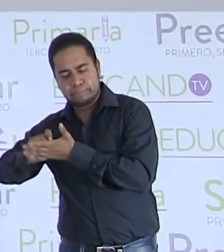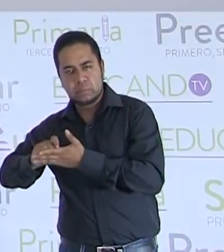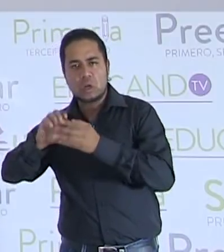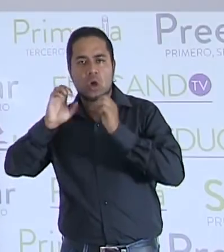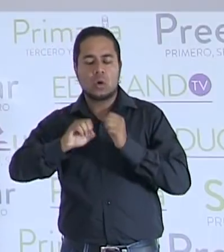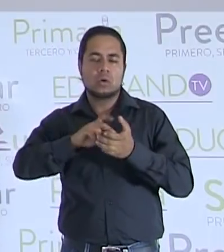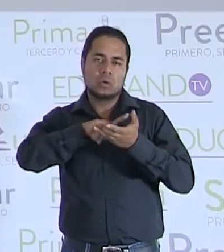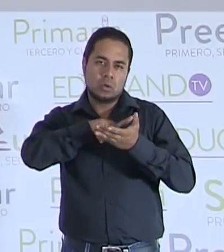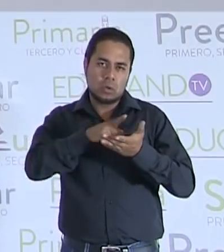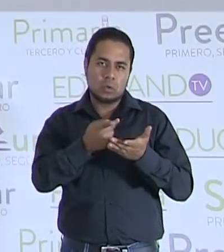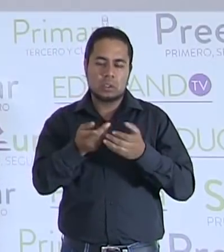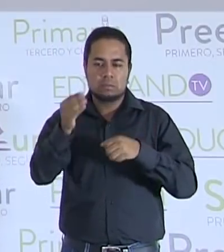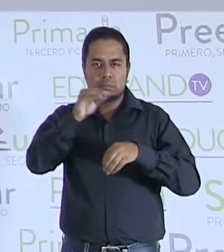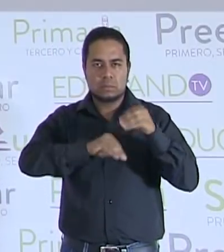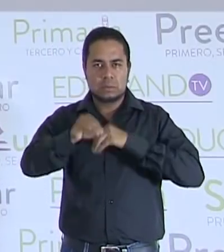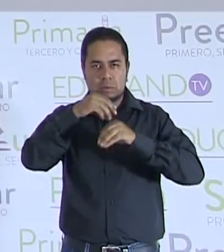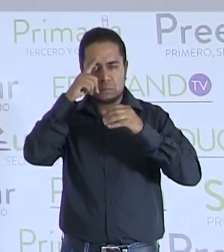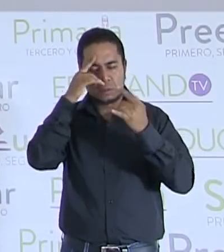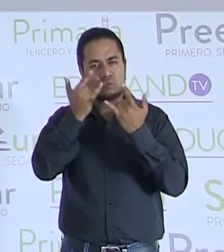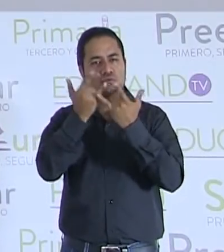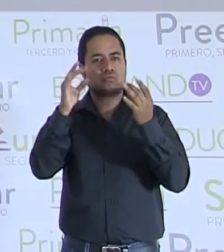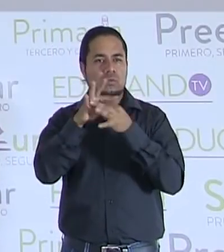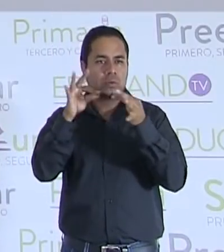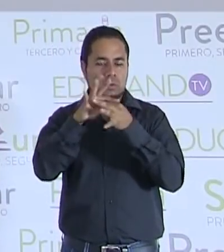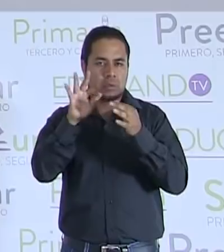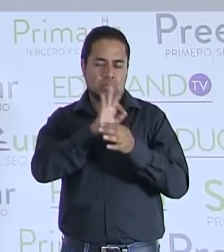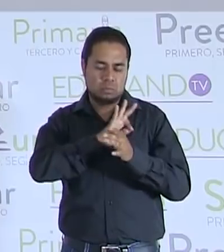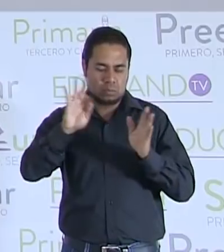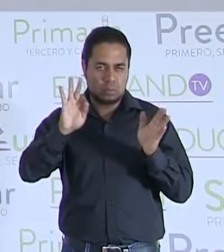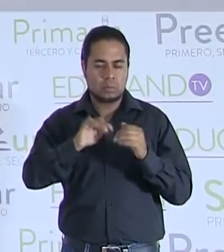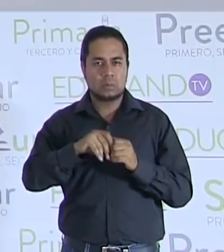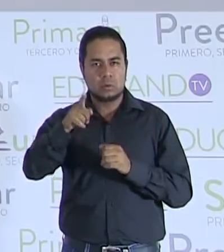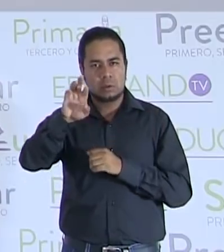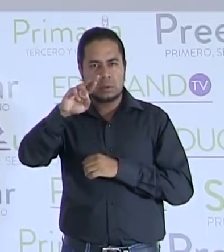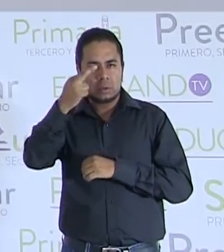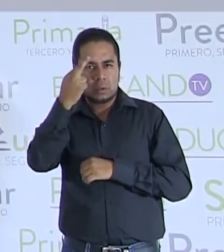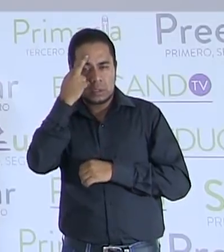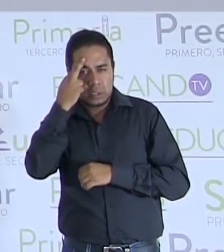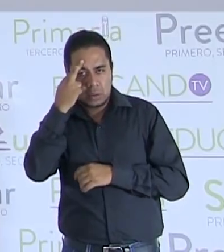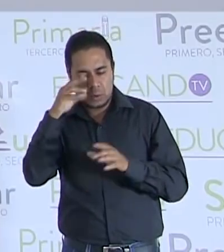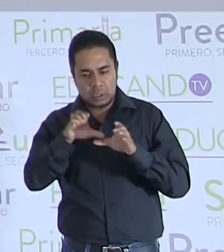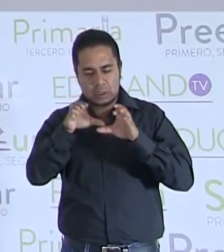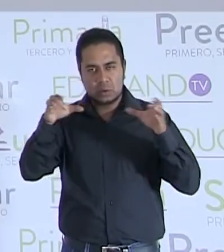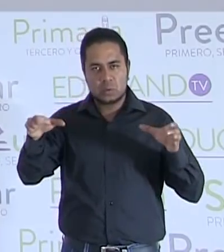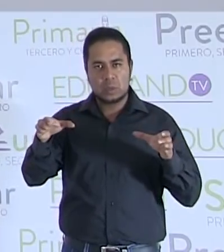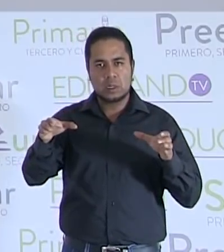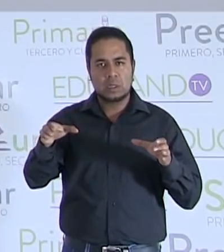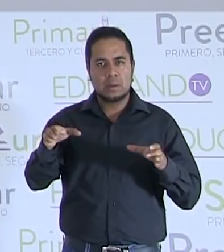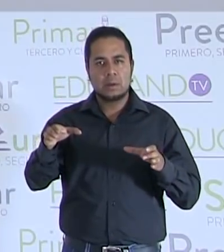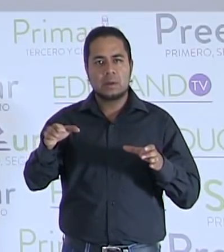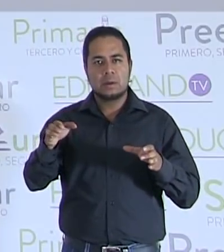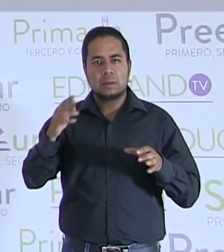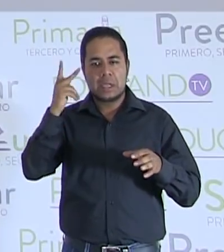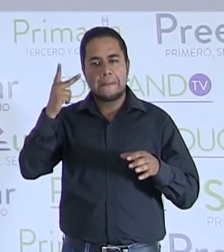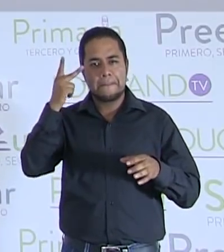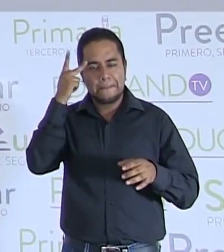reescribir una narración. ¿Ustedes se acuerdan de la fábula del pastorcito